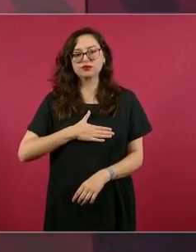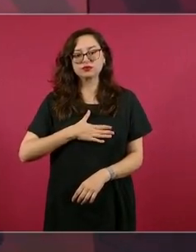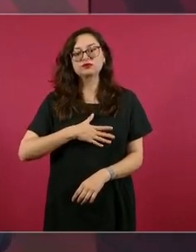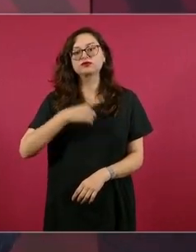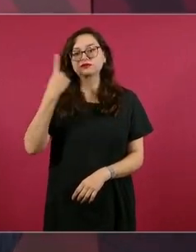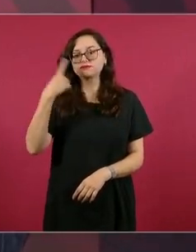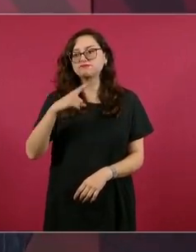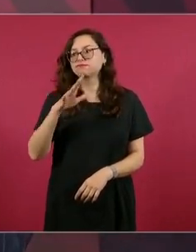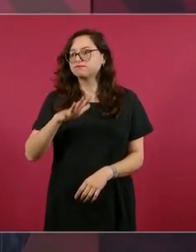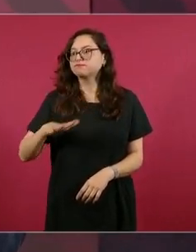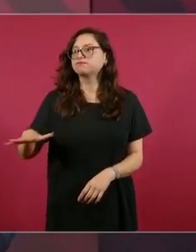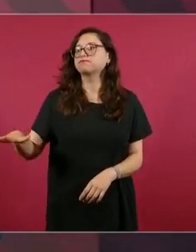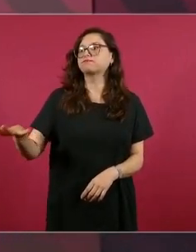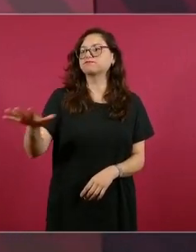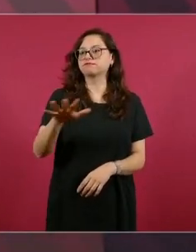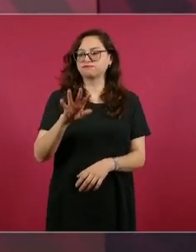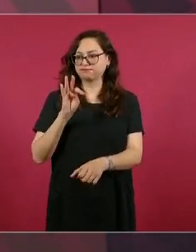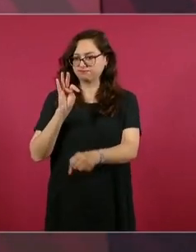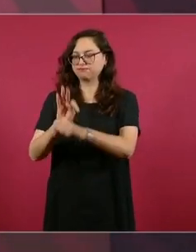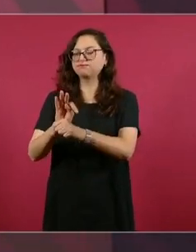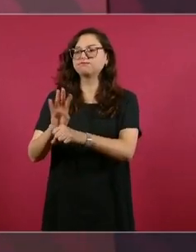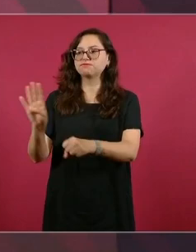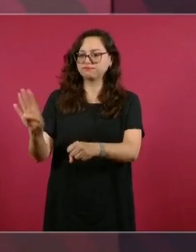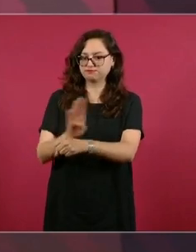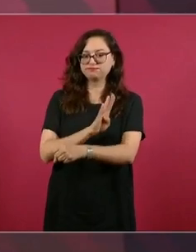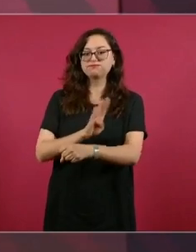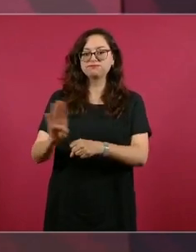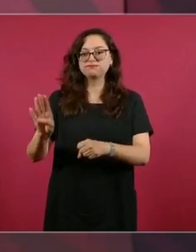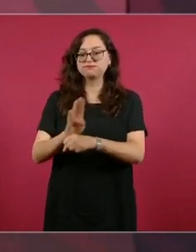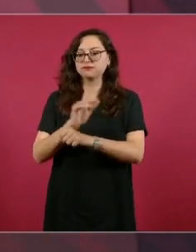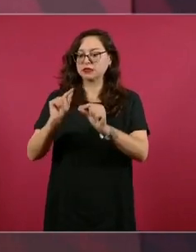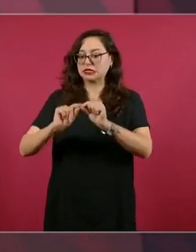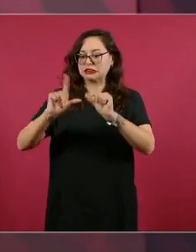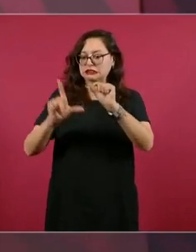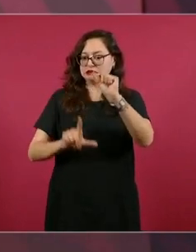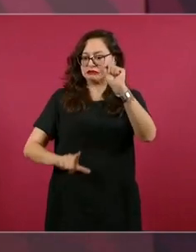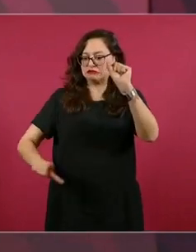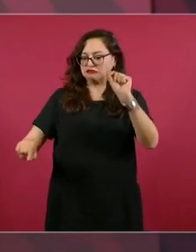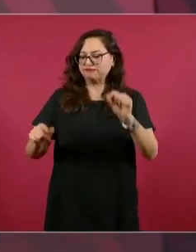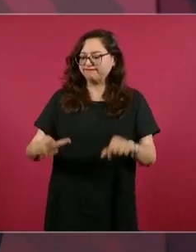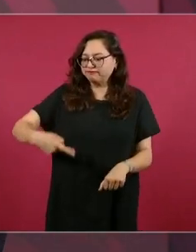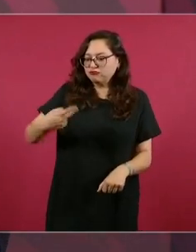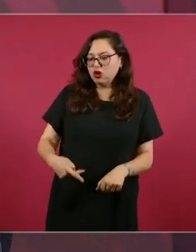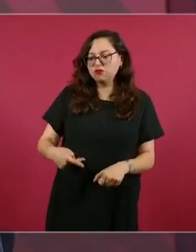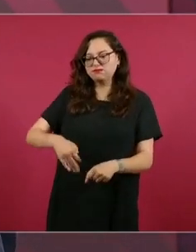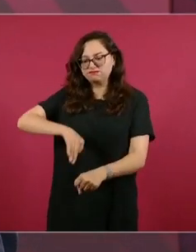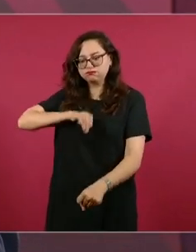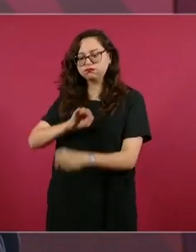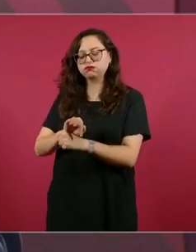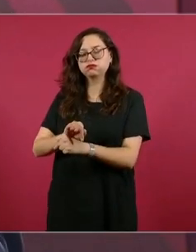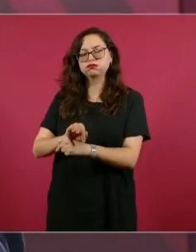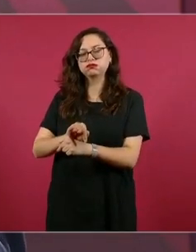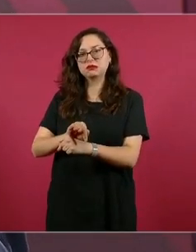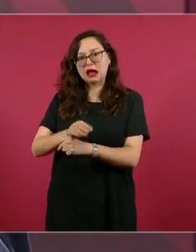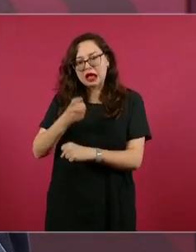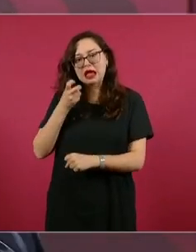que se está luchando por el país, por la nación, por la patria.